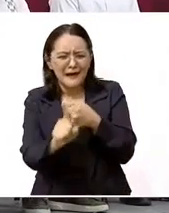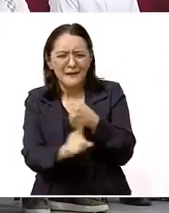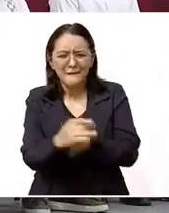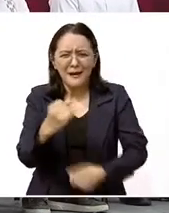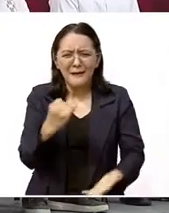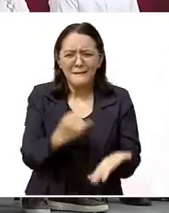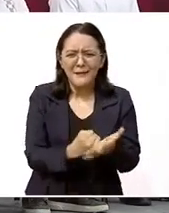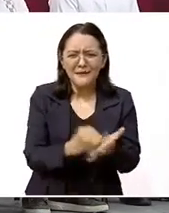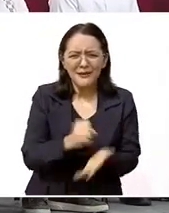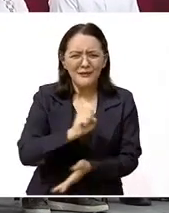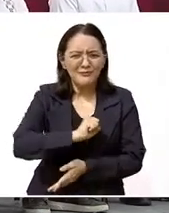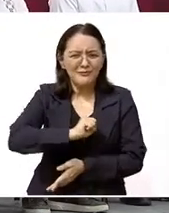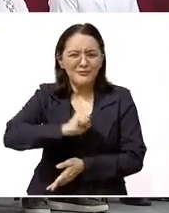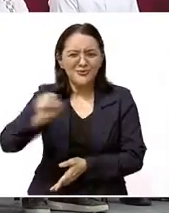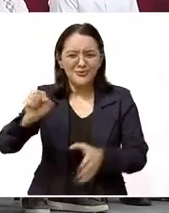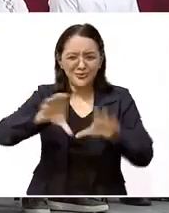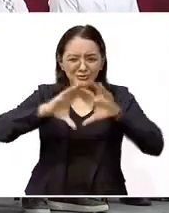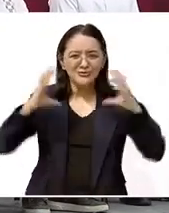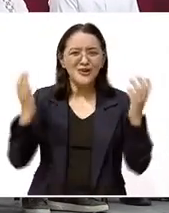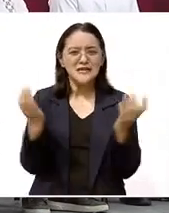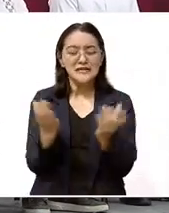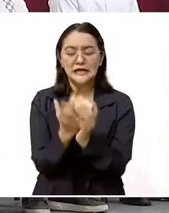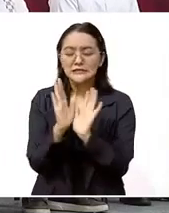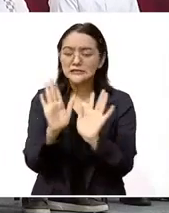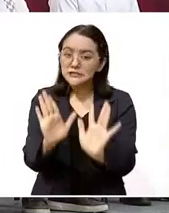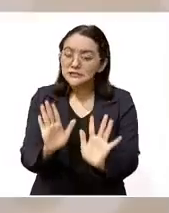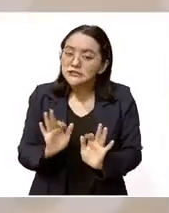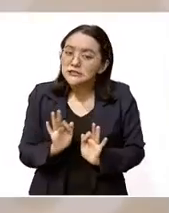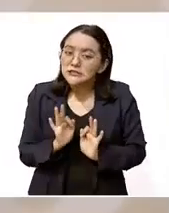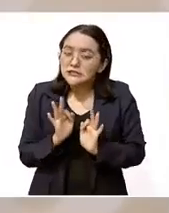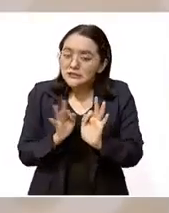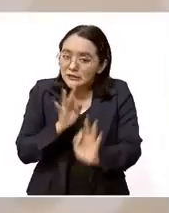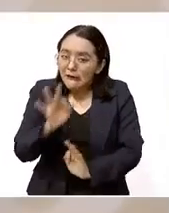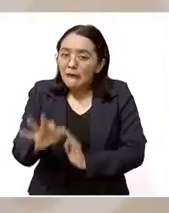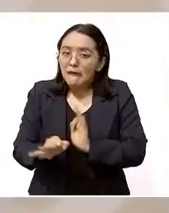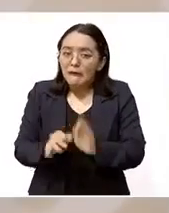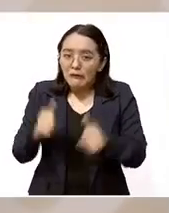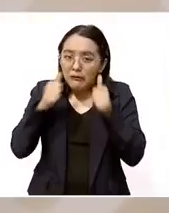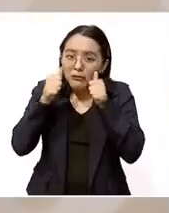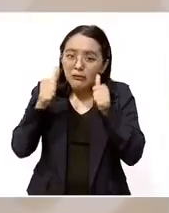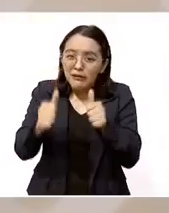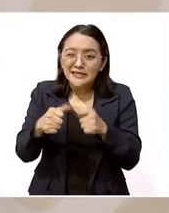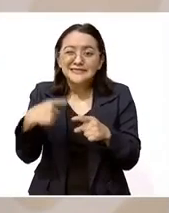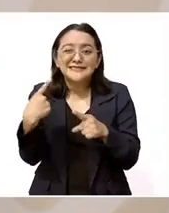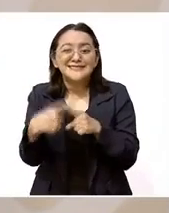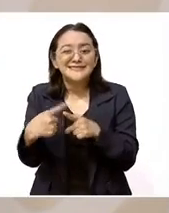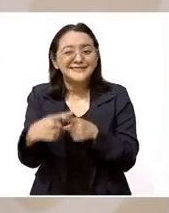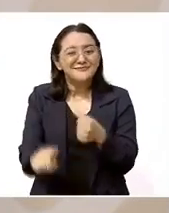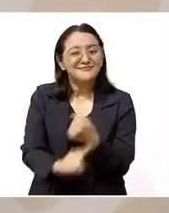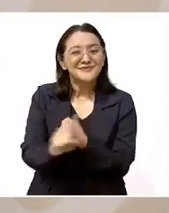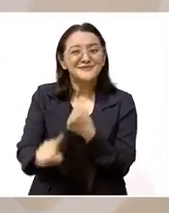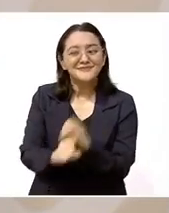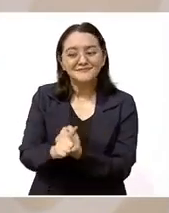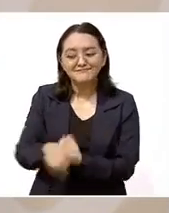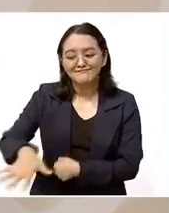mundo y en nuestro país y que afecta severamente a la población más pobre y vulnerable.